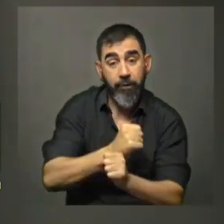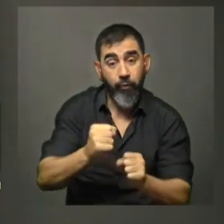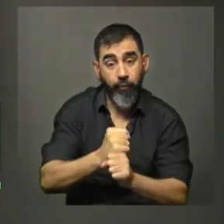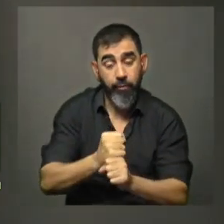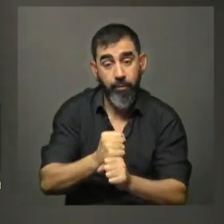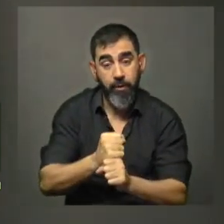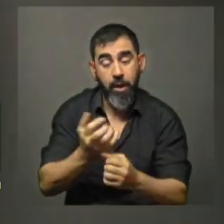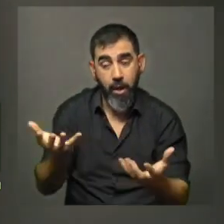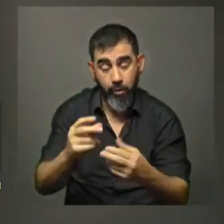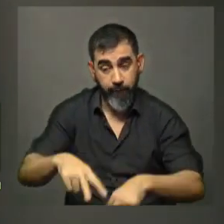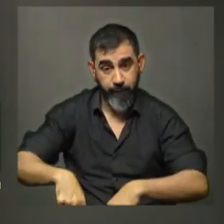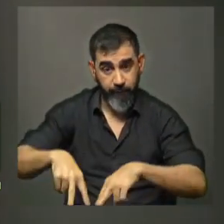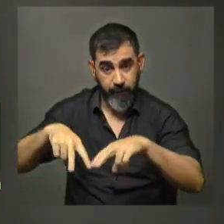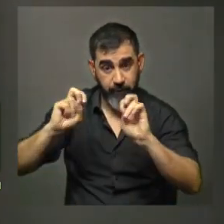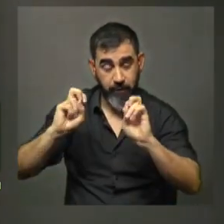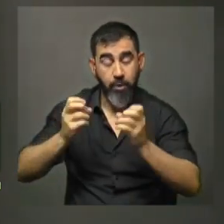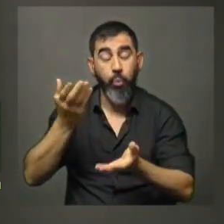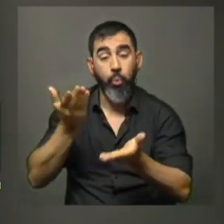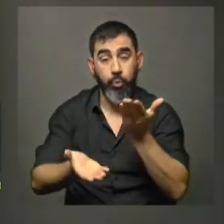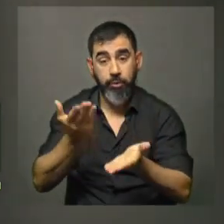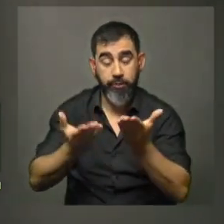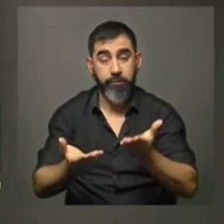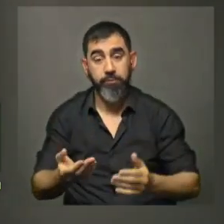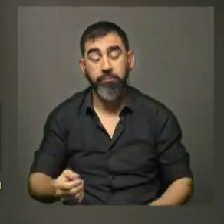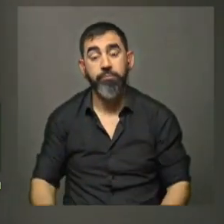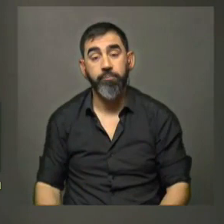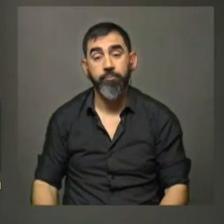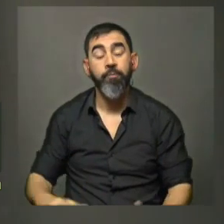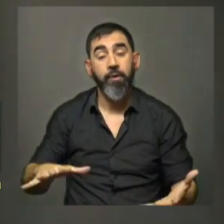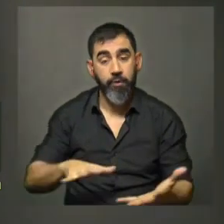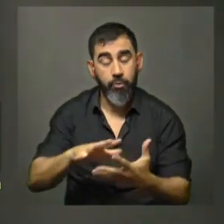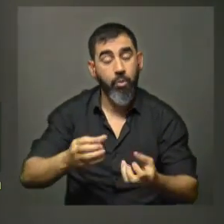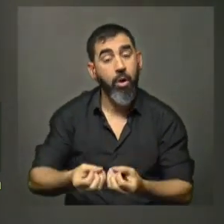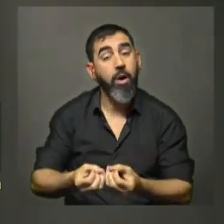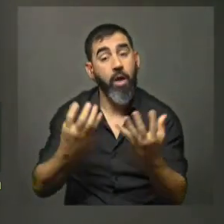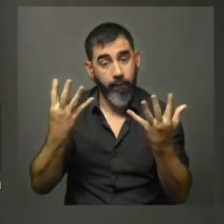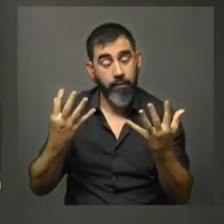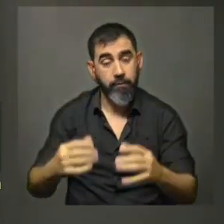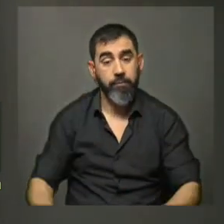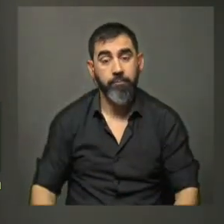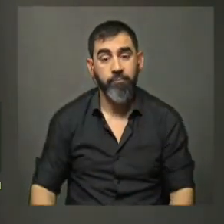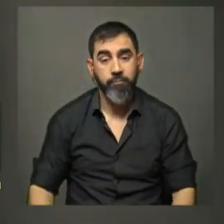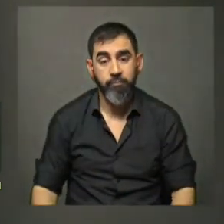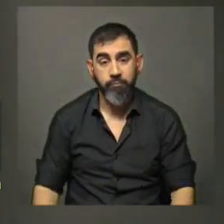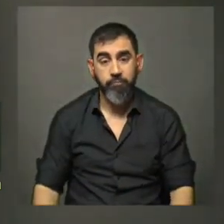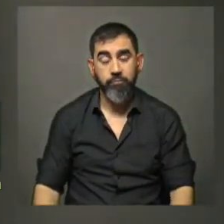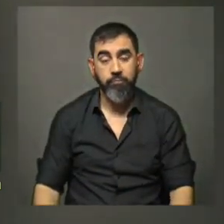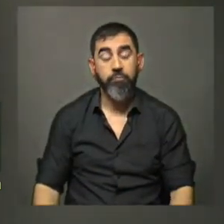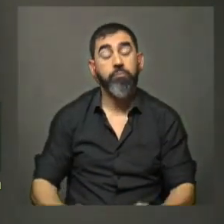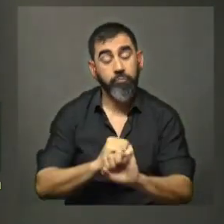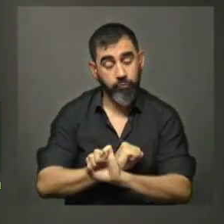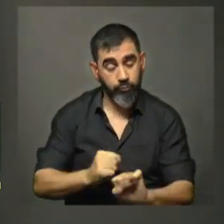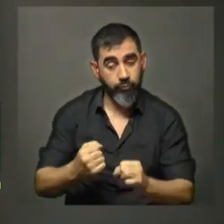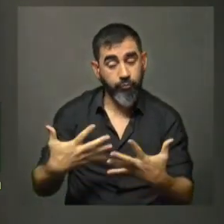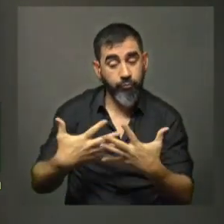está siendo investigada por la justicia, sería un hecho de mayor gravedad y que podría afectar, en